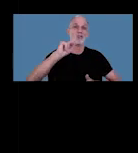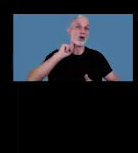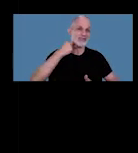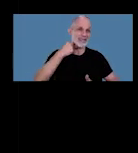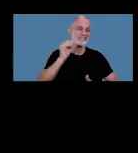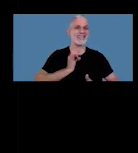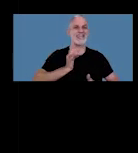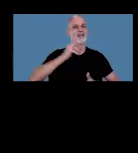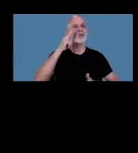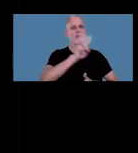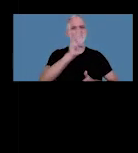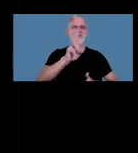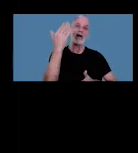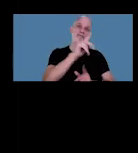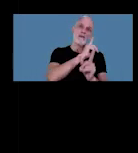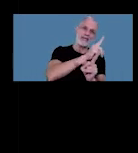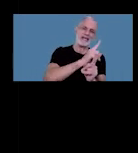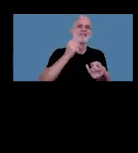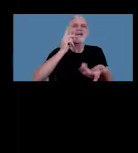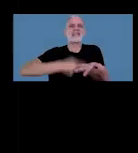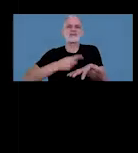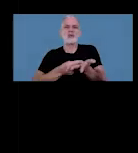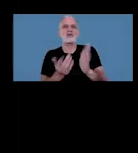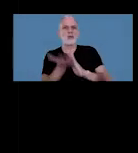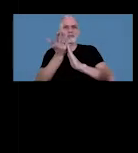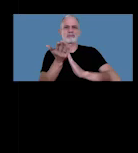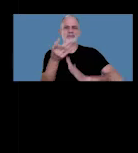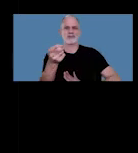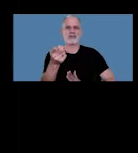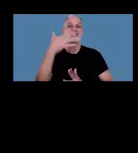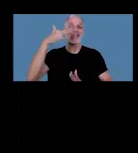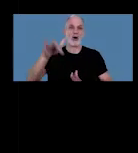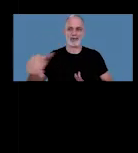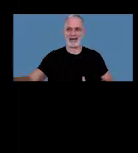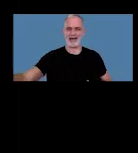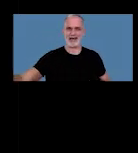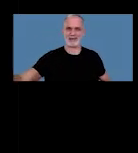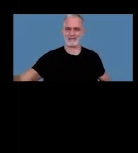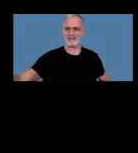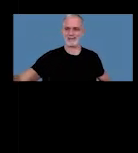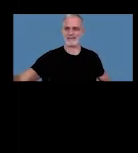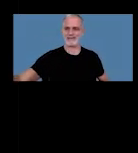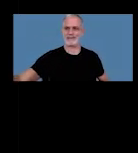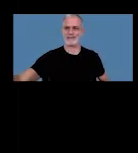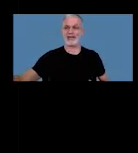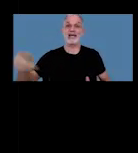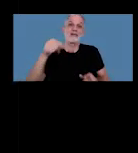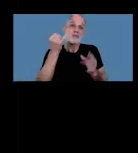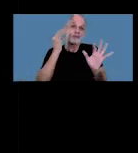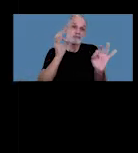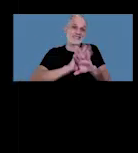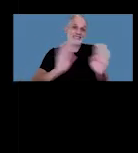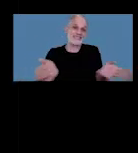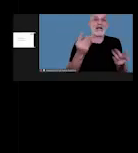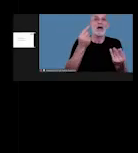antes era 1.000 pesos, y la resolución lo subió a 5.000 pesos. Bueno, y esto fue todo.